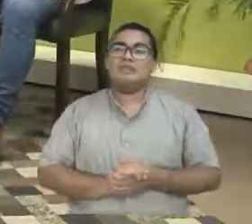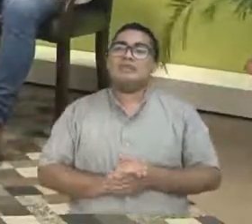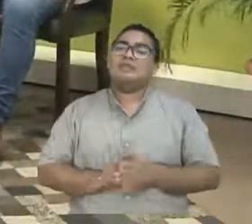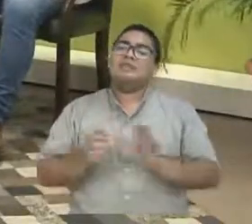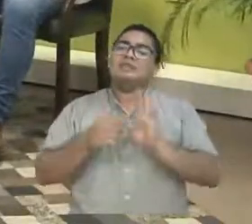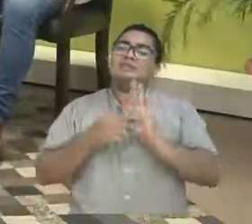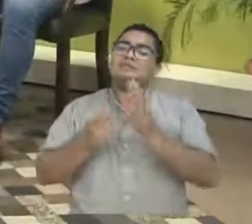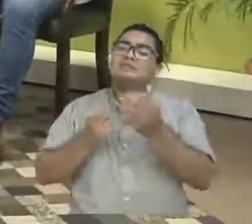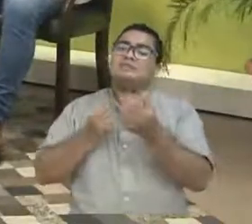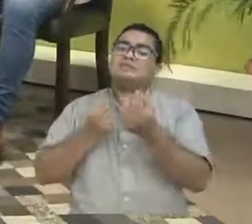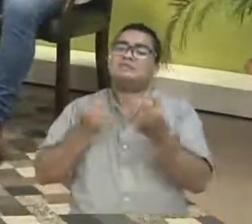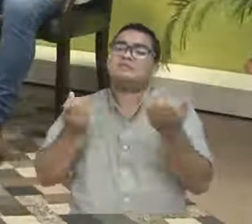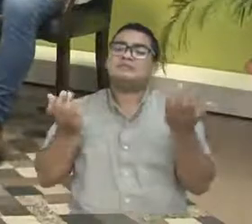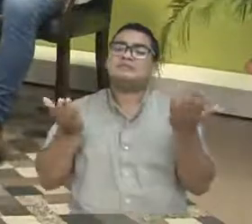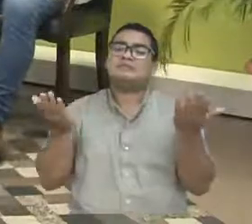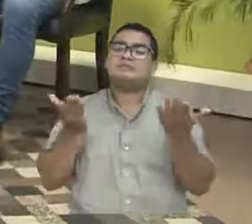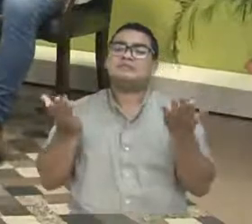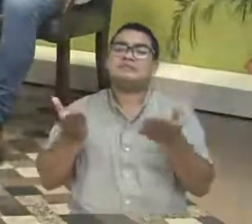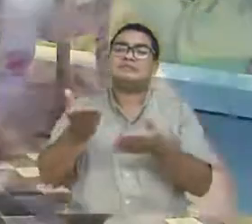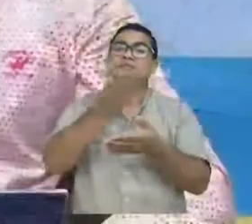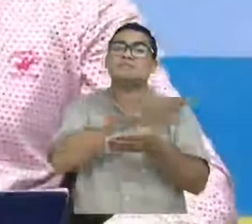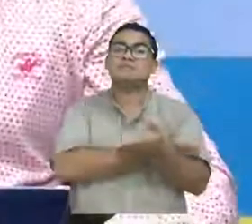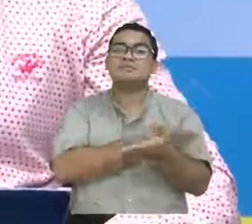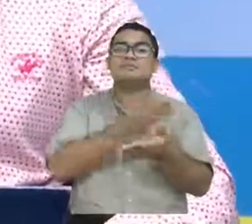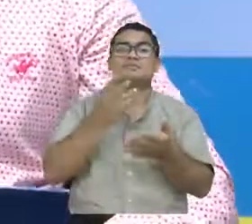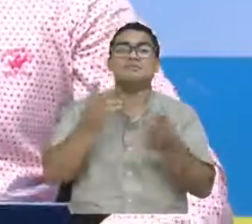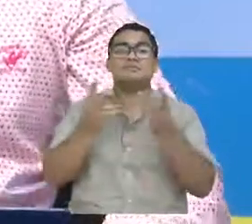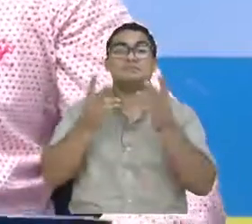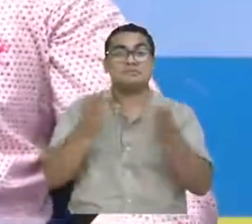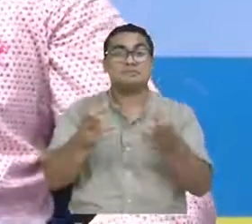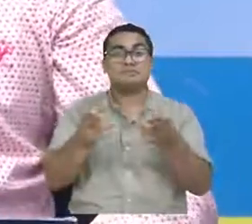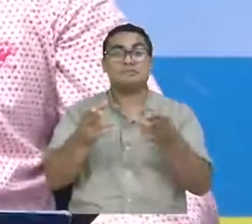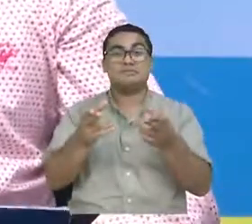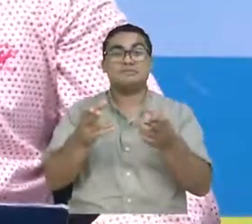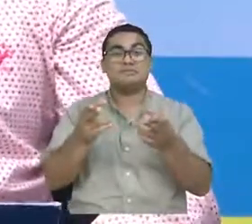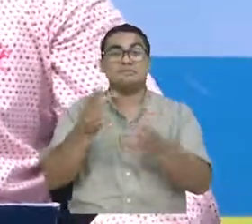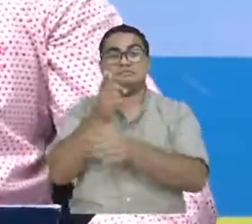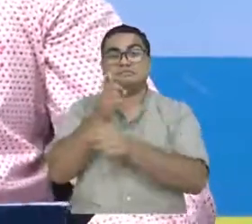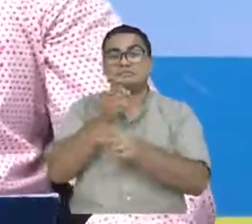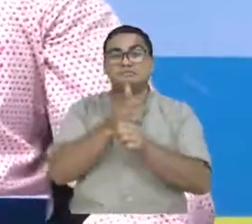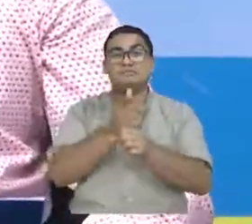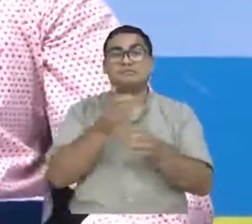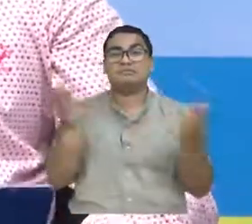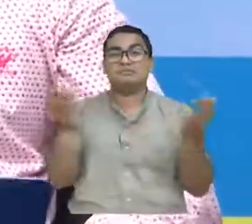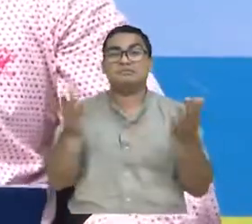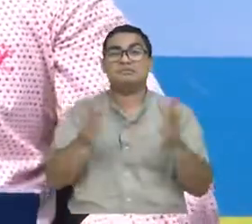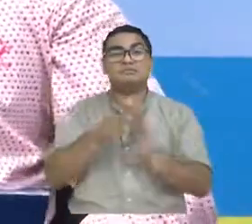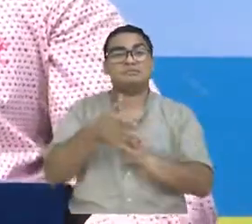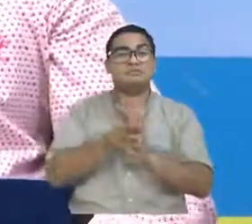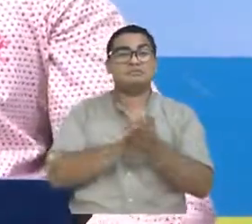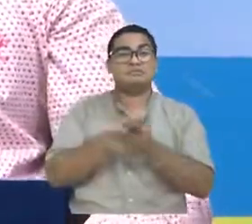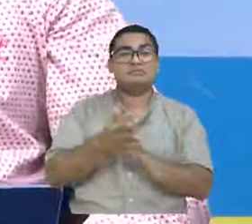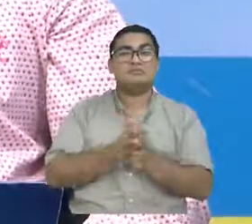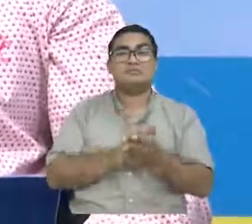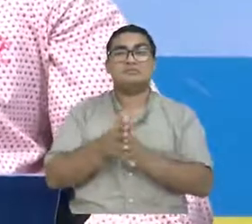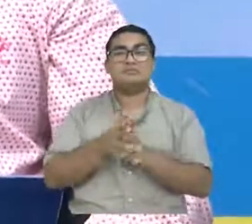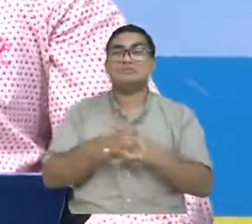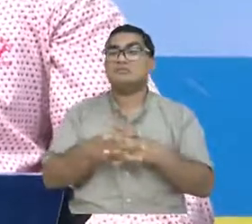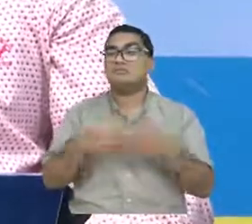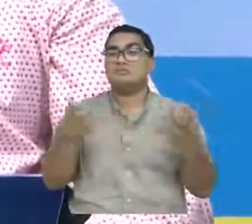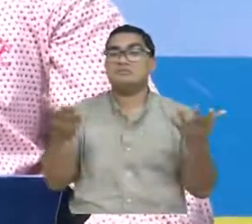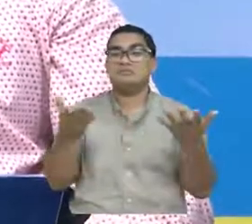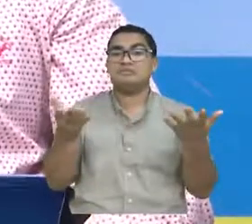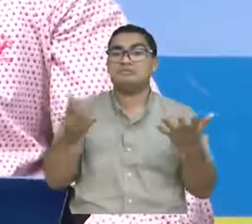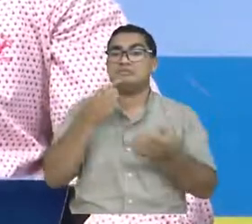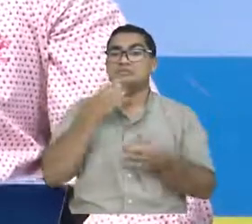complementos. Miramos antes, durante el corte, un anuncio de la promoción del lavado de las manos. Precisamente decía